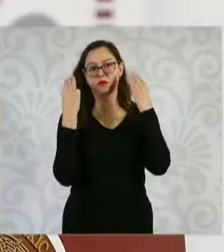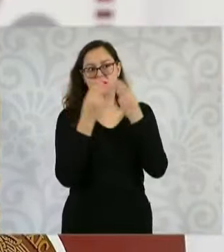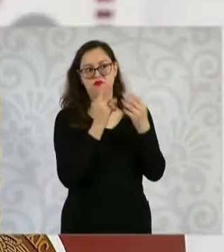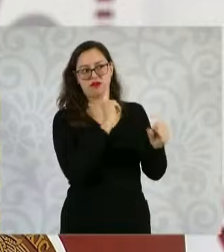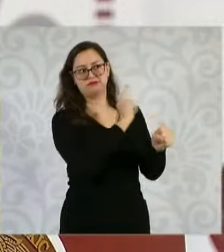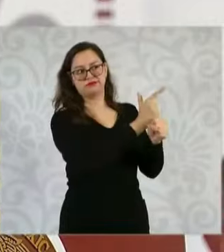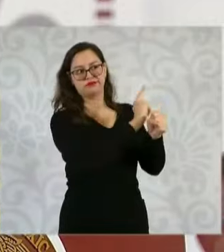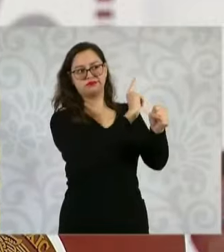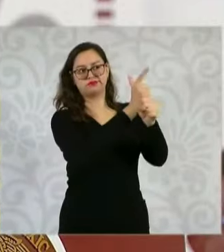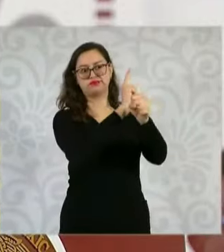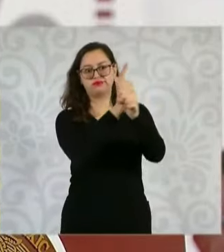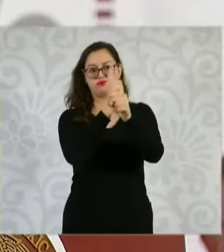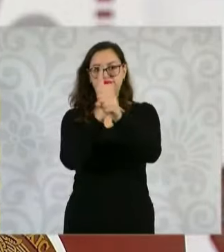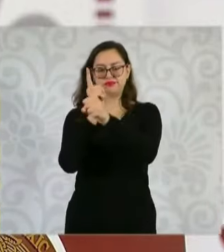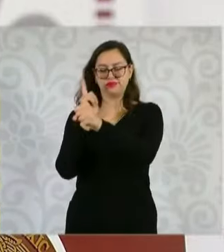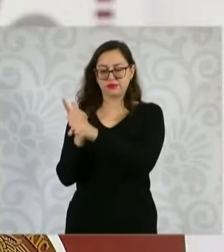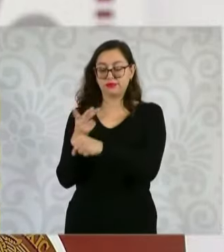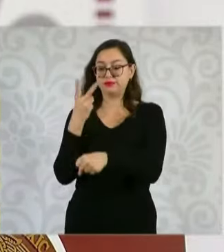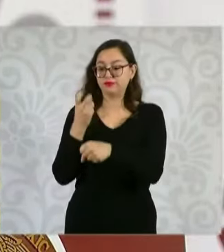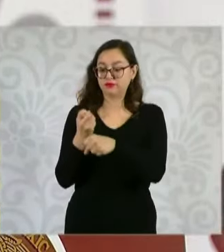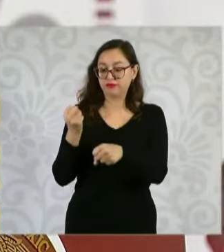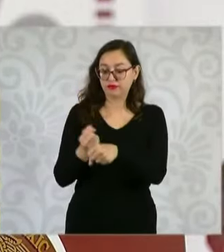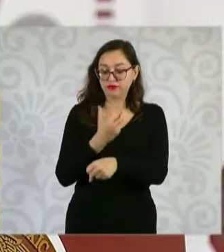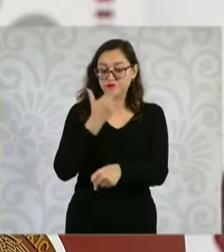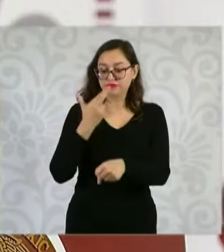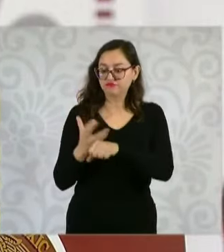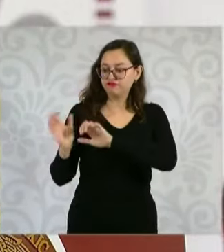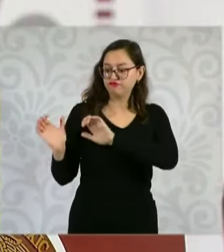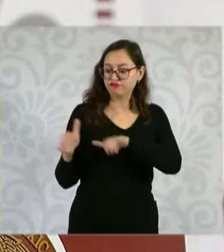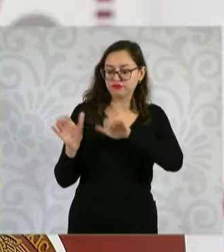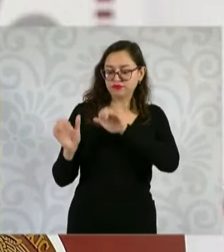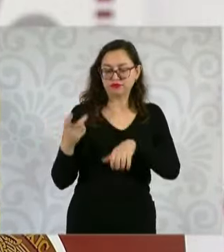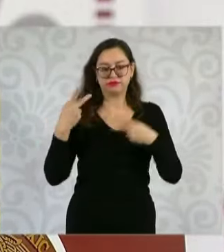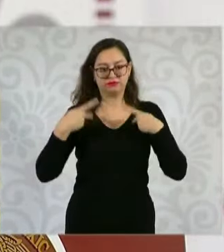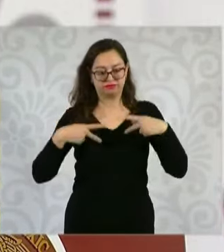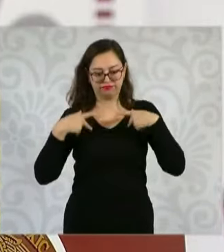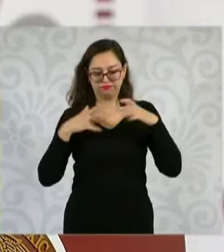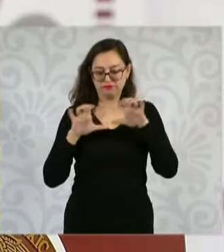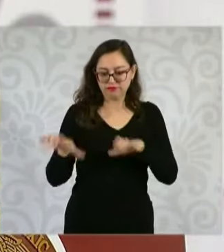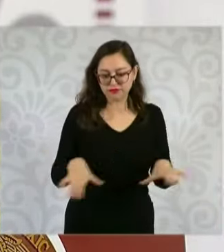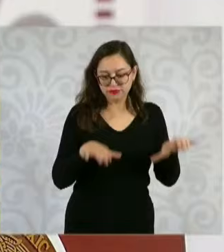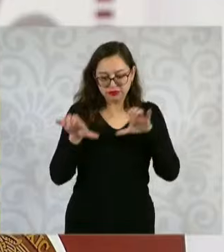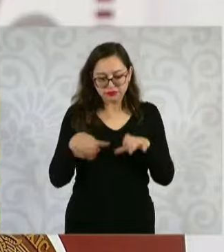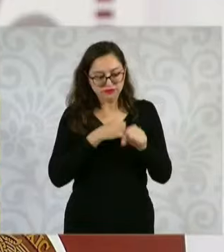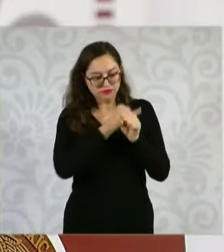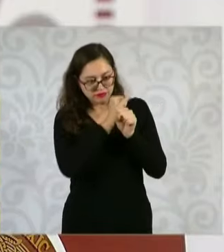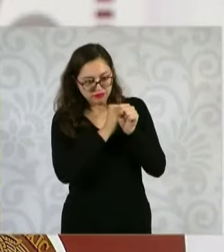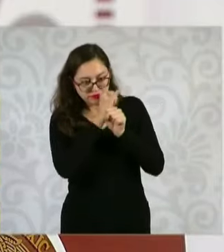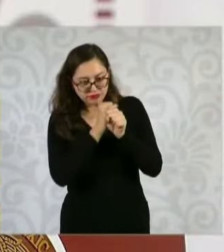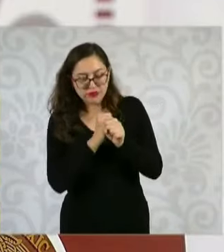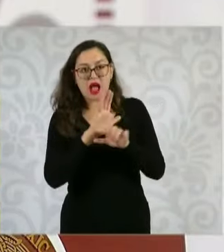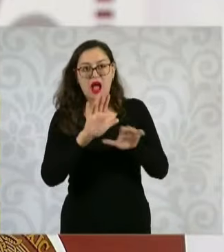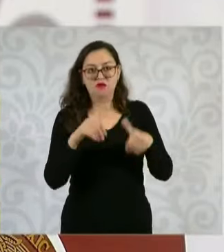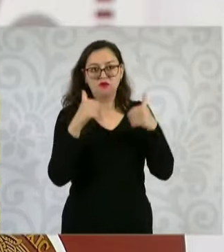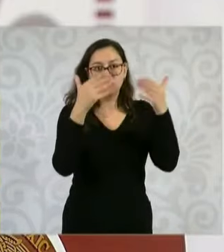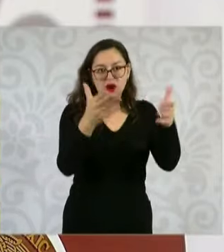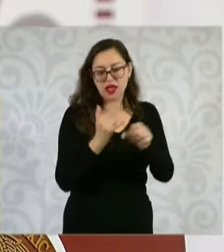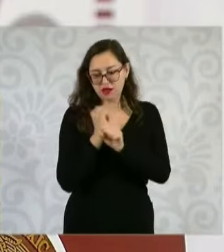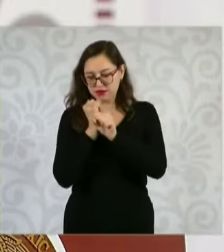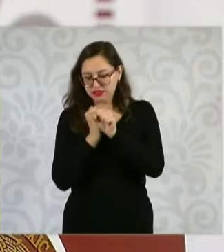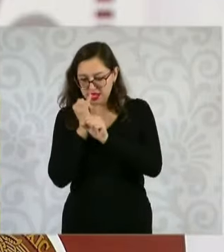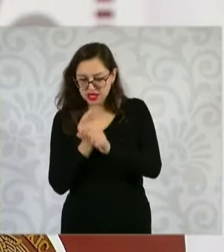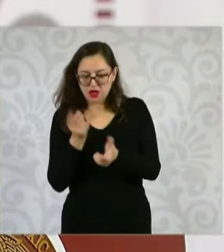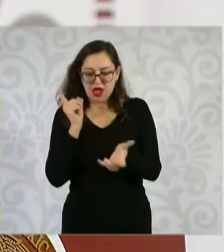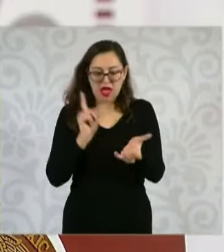un apoyo mayor a México por parte de otros países en el combate